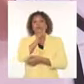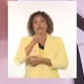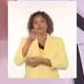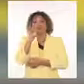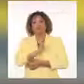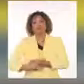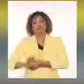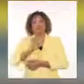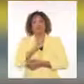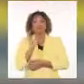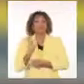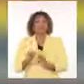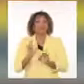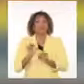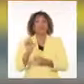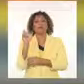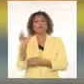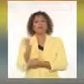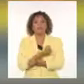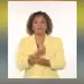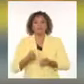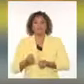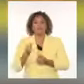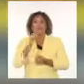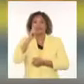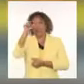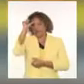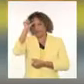siempre el Día de la Resistencia Indígena.